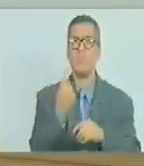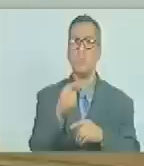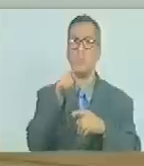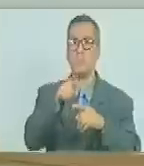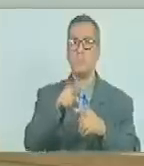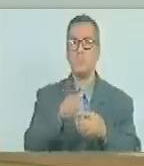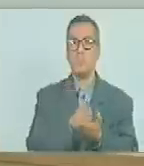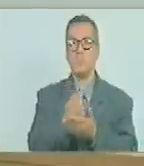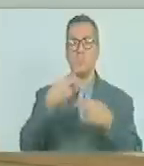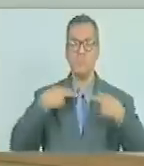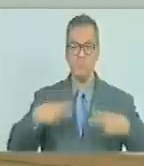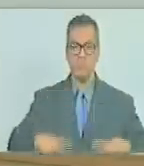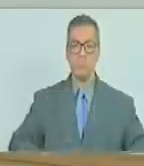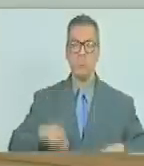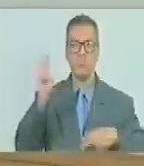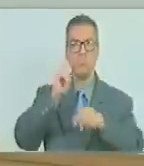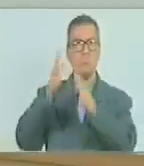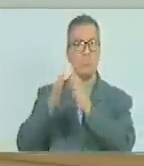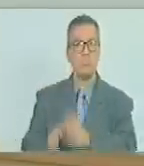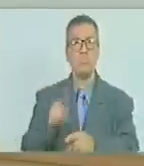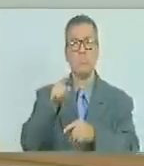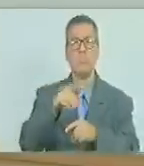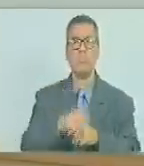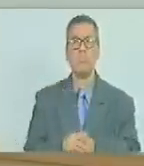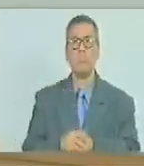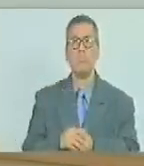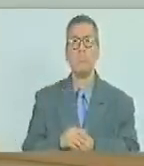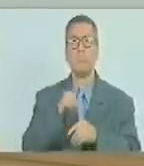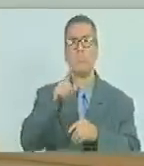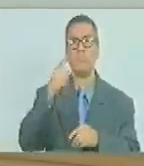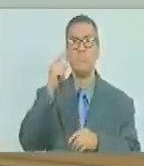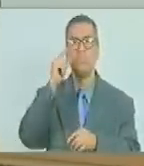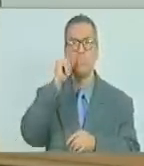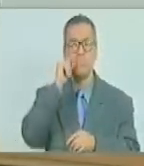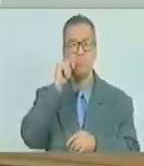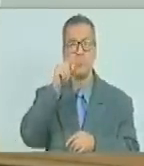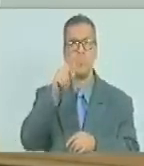las vidas humanas de venezolanas y venezolanos a quienes este señor